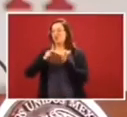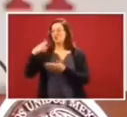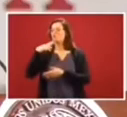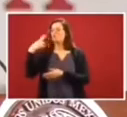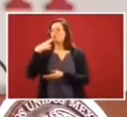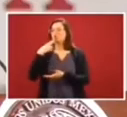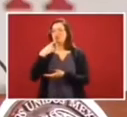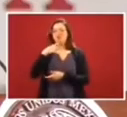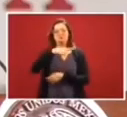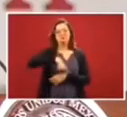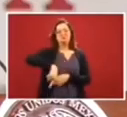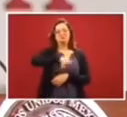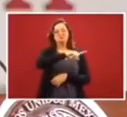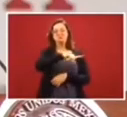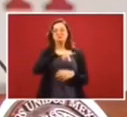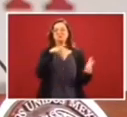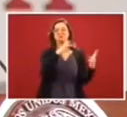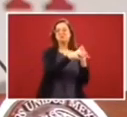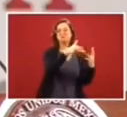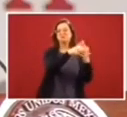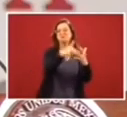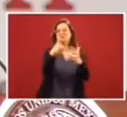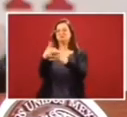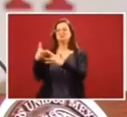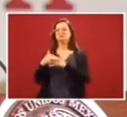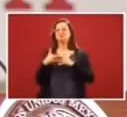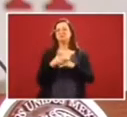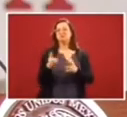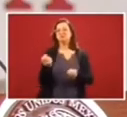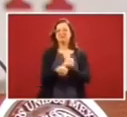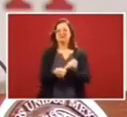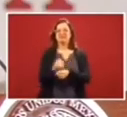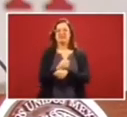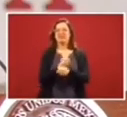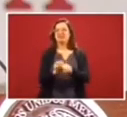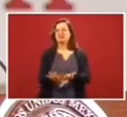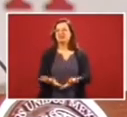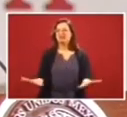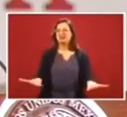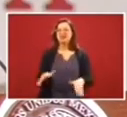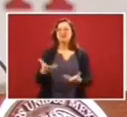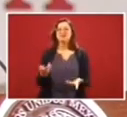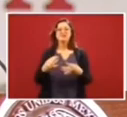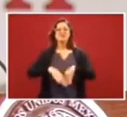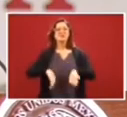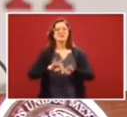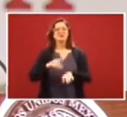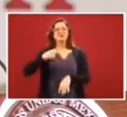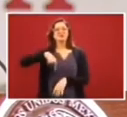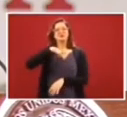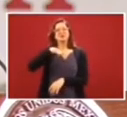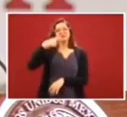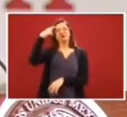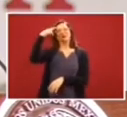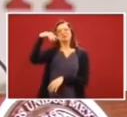que especifican el problema, ¿no?, que hay ahorita. Espero lleguen a los verdaderos